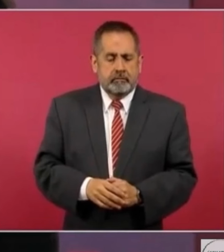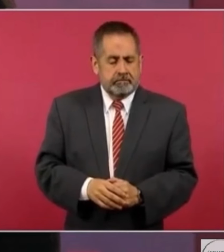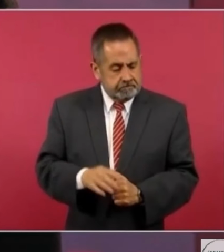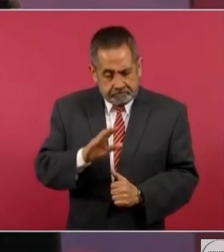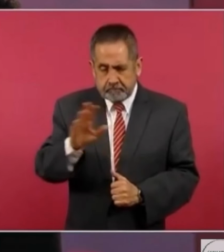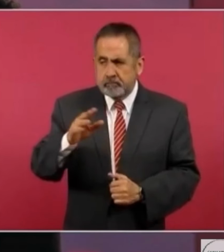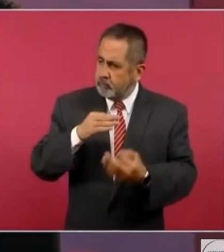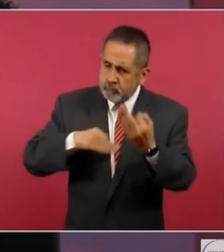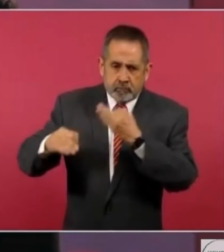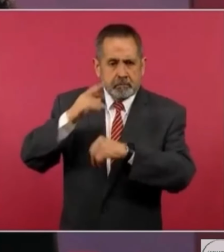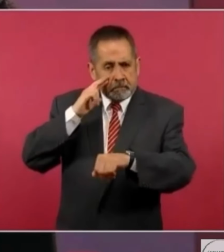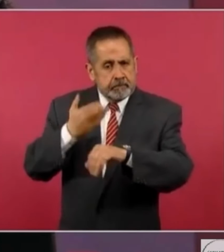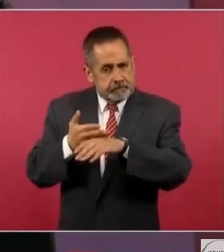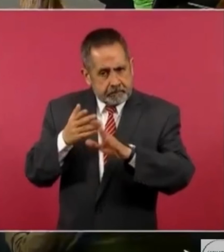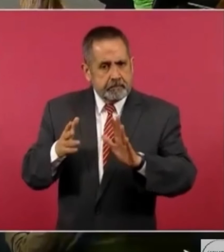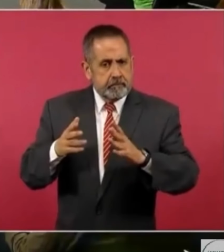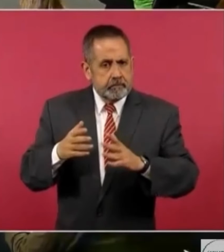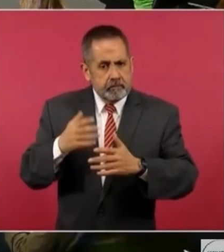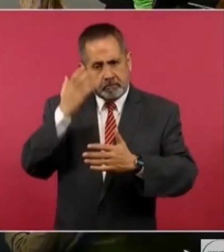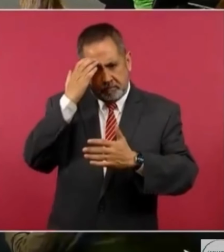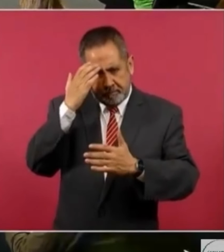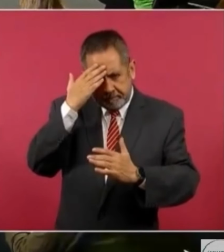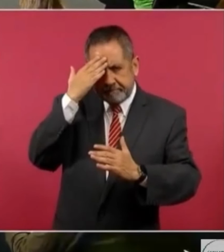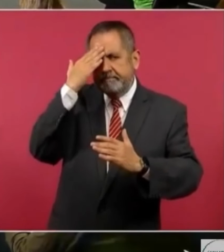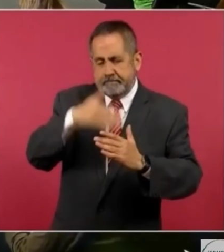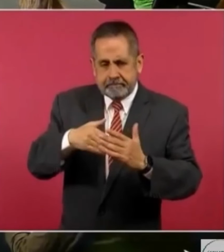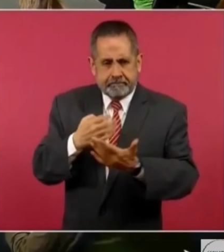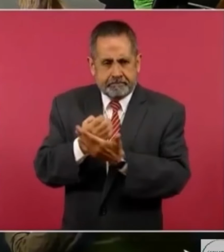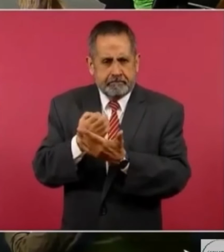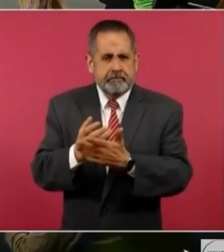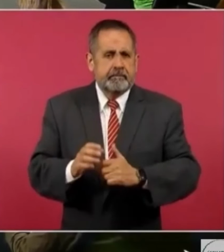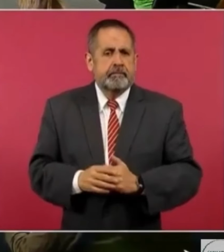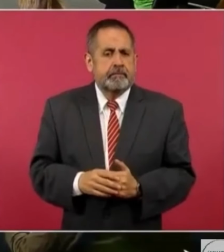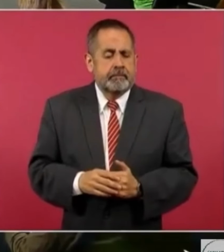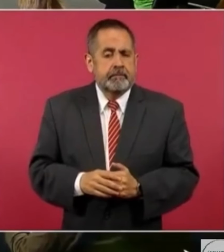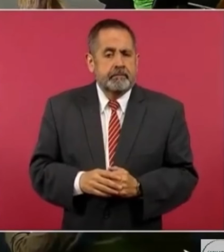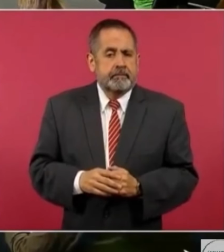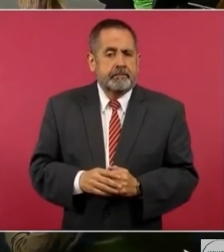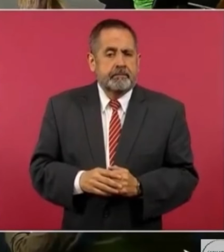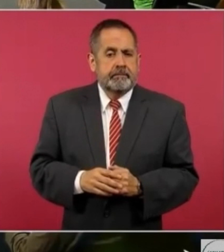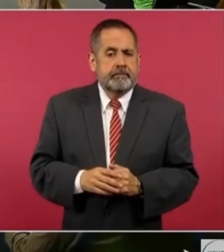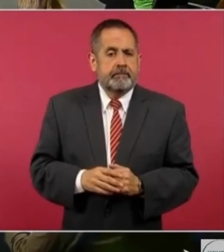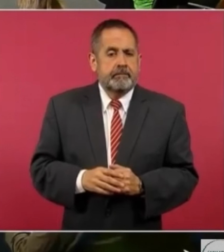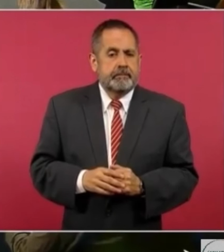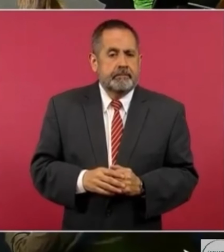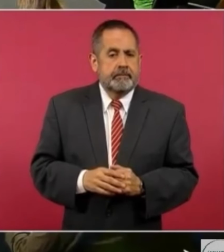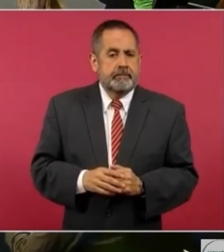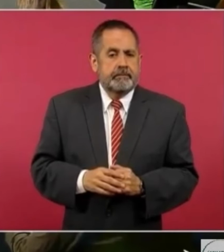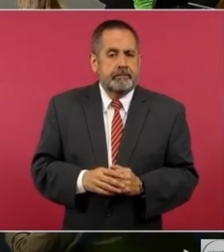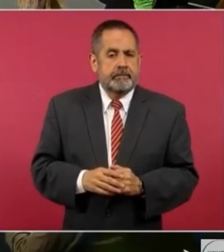No, es asunto de todos. ¿Cómo no vas a saber de economía?